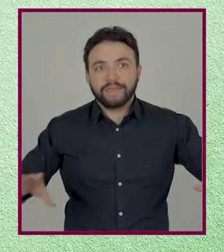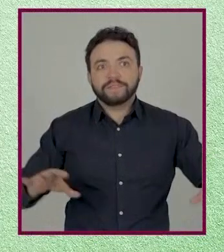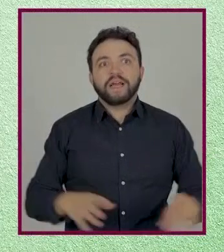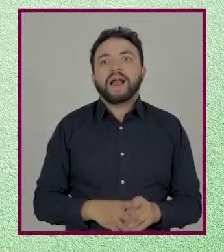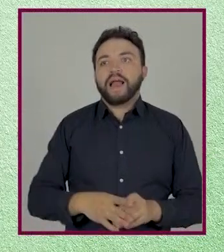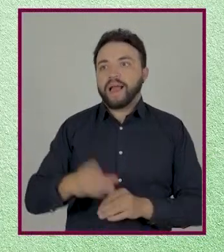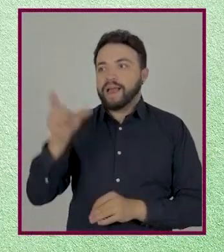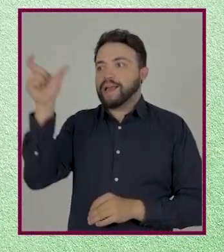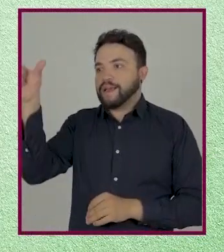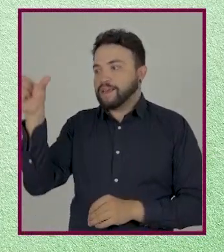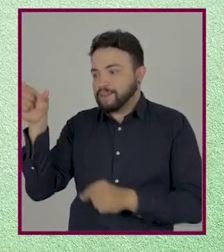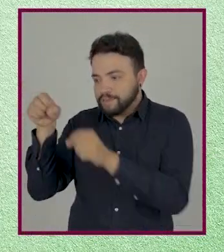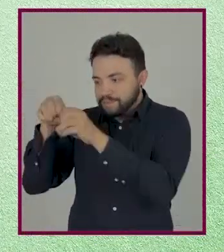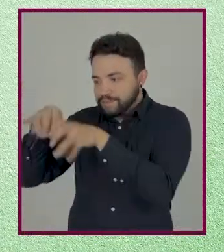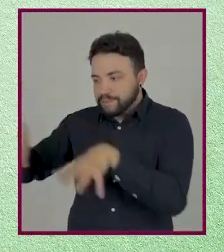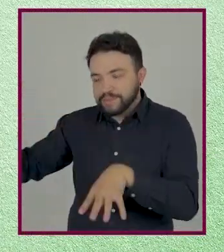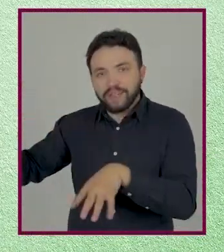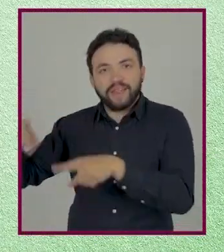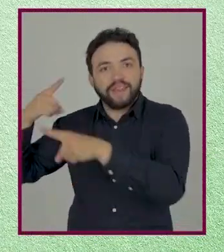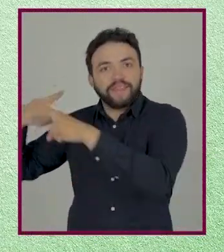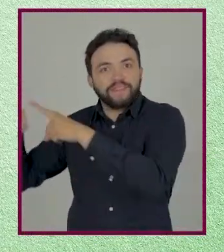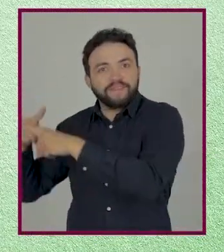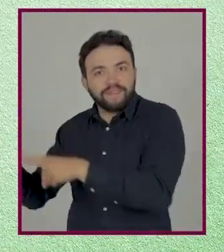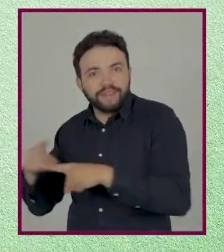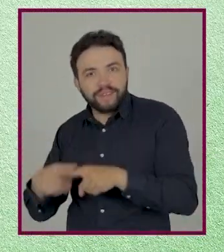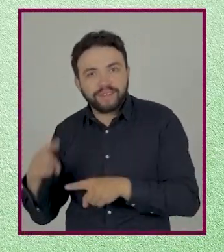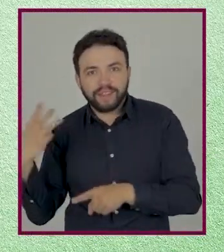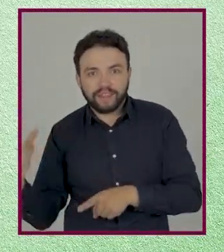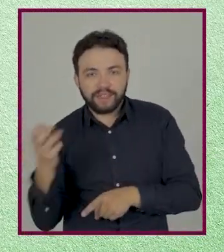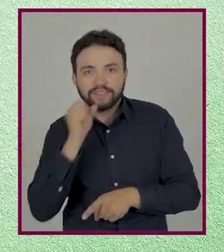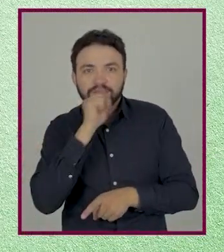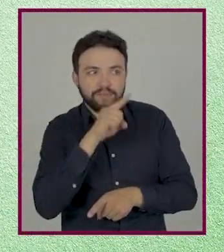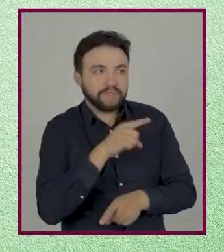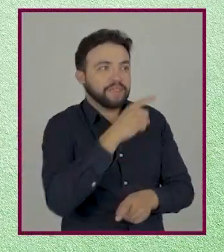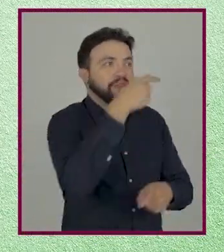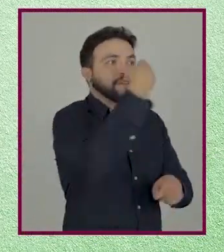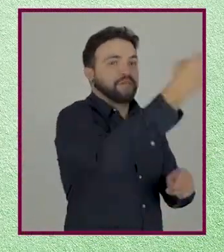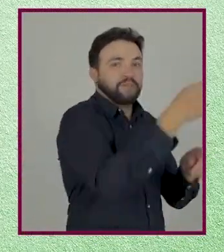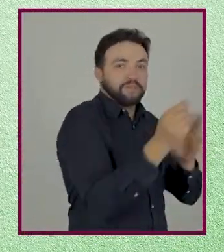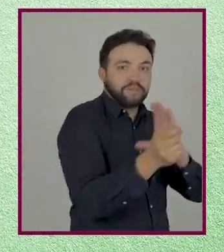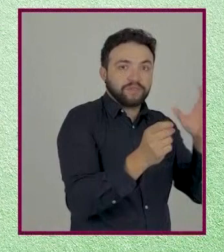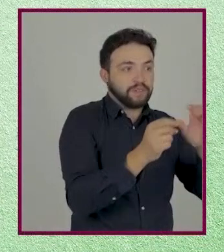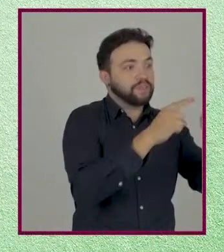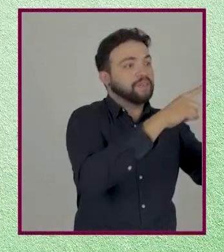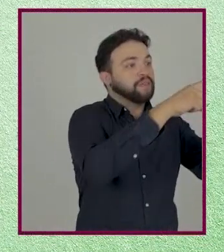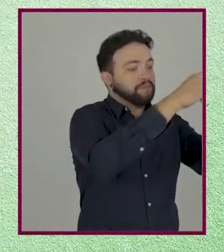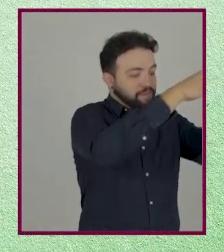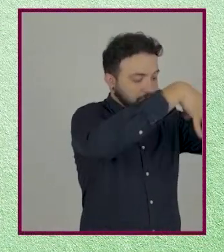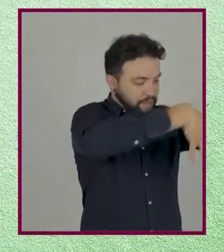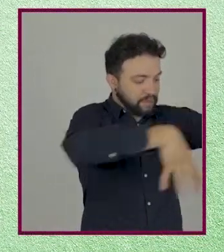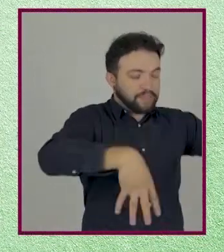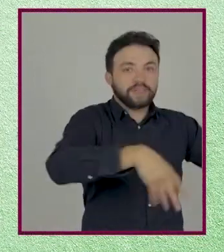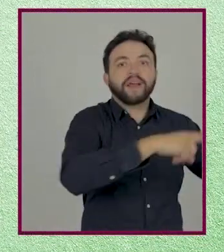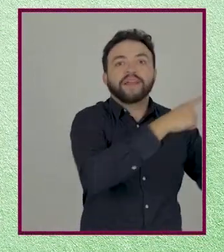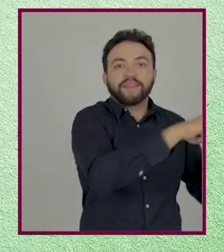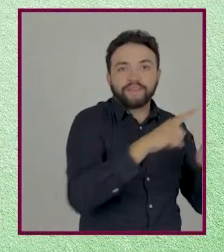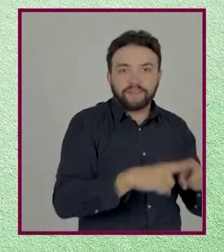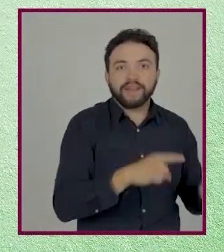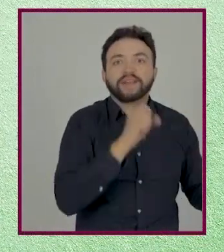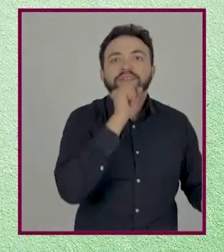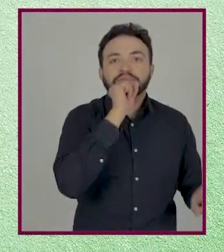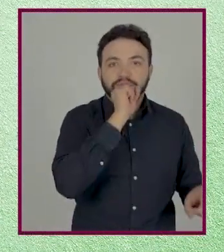son lenguaje solemne, entidad superior y actitud apostrófica. ¿Y de la oda?